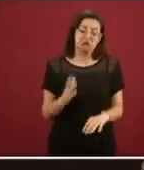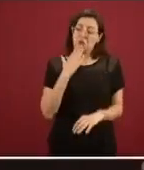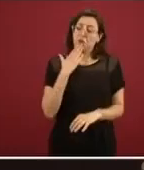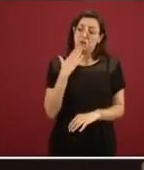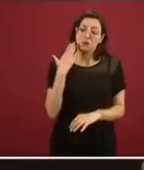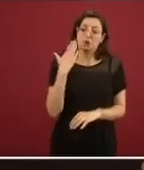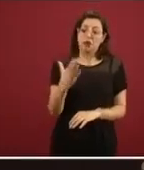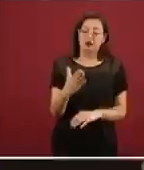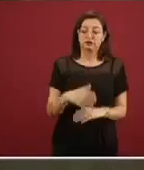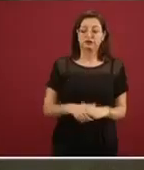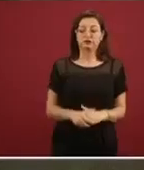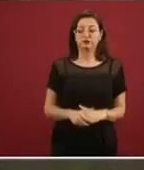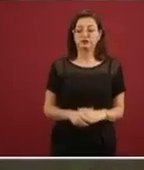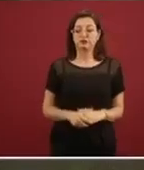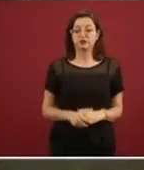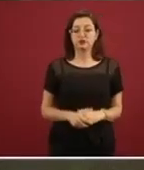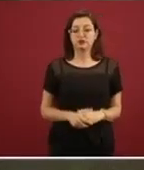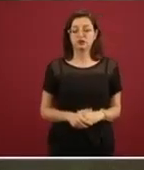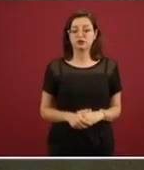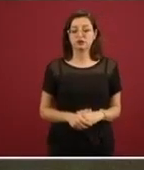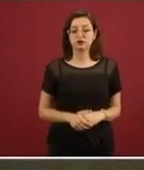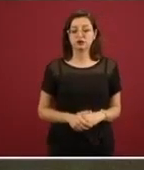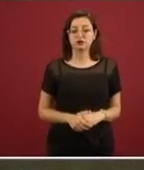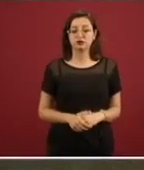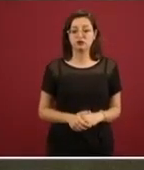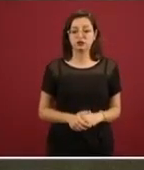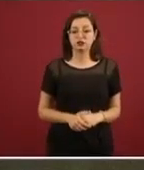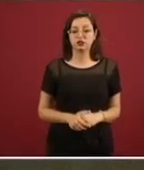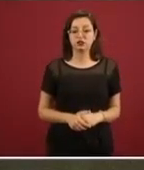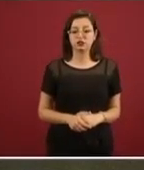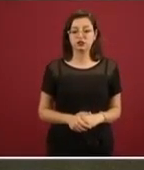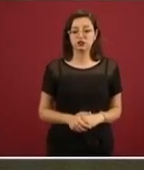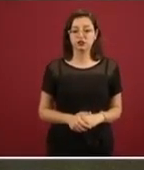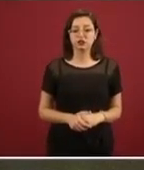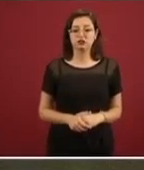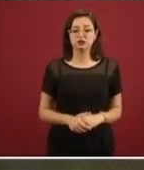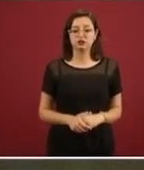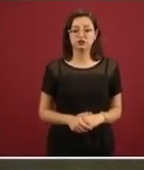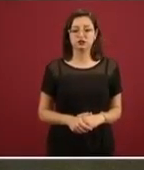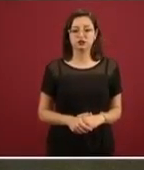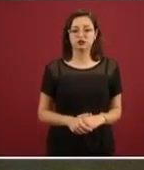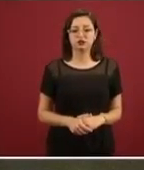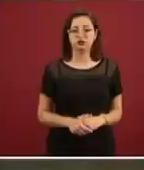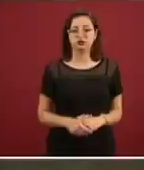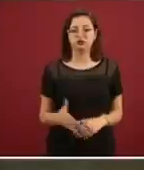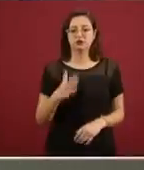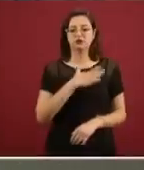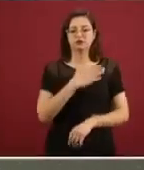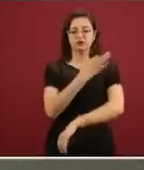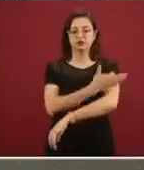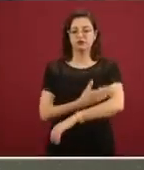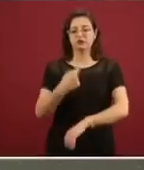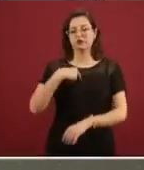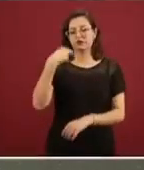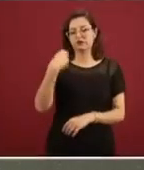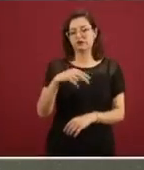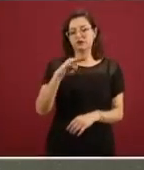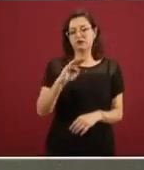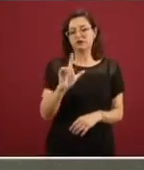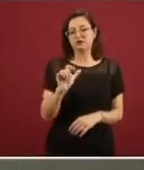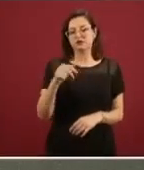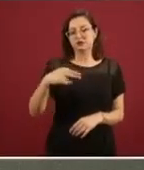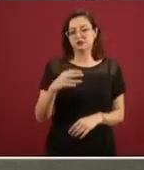compleja. Gracias. Buenas tardes, Blanca Valadez, reportera del